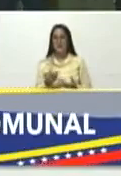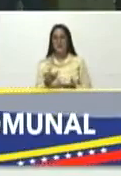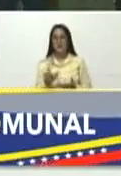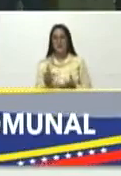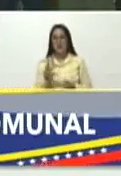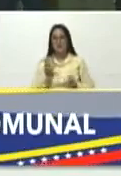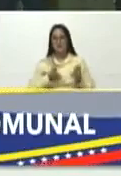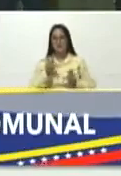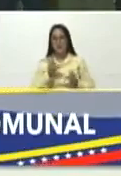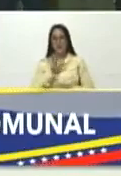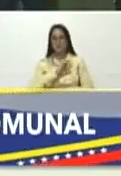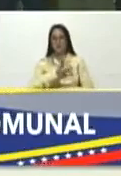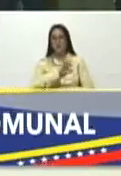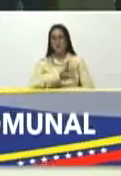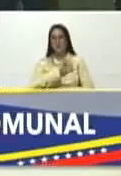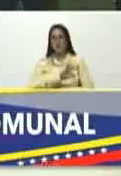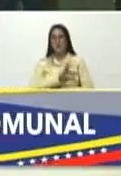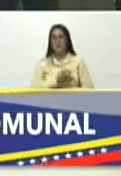social.